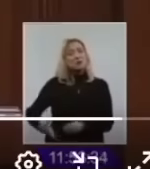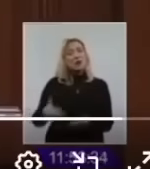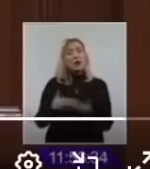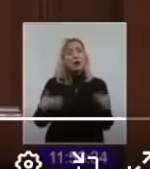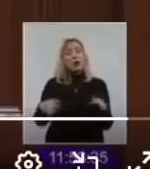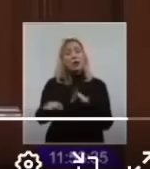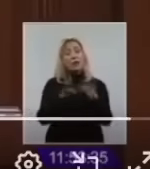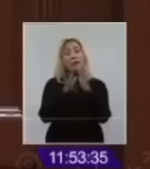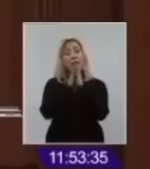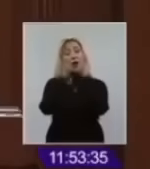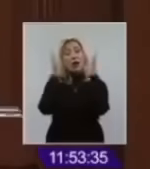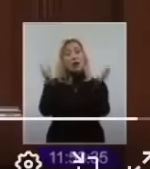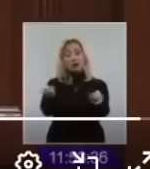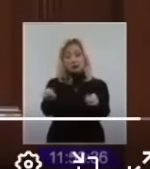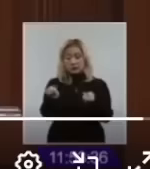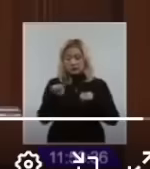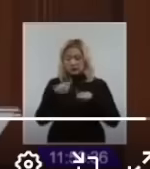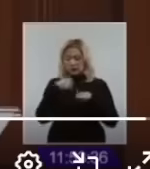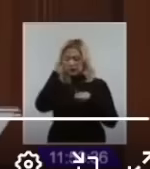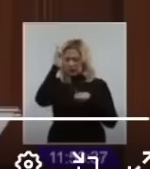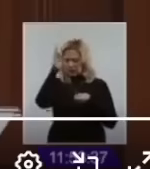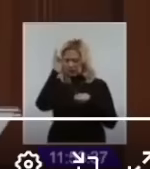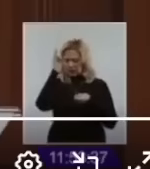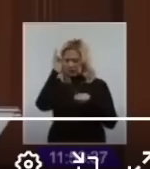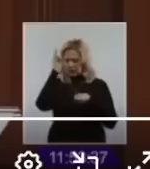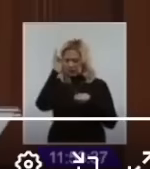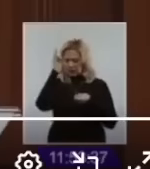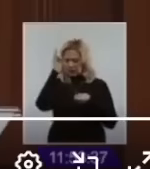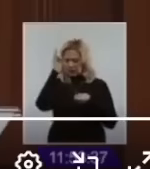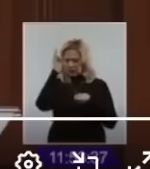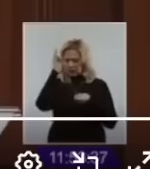honor y con la responsabilidad que merece.